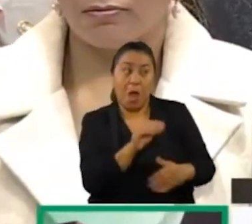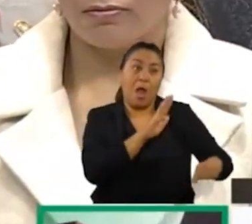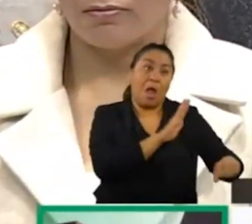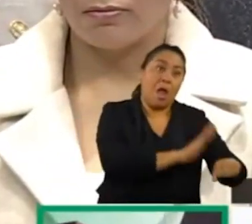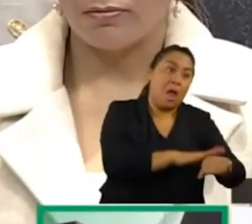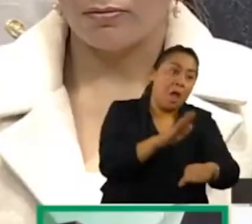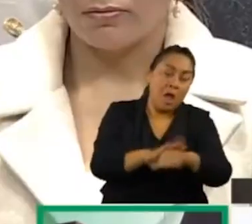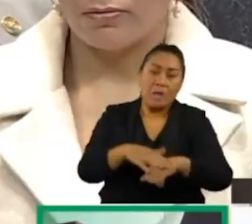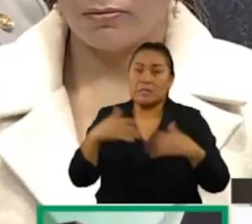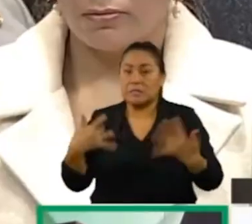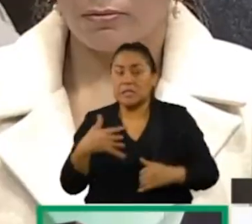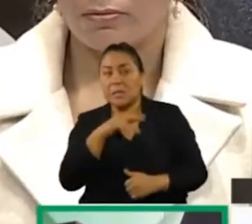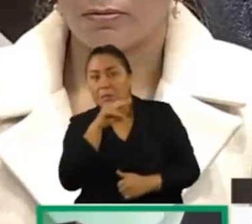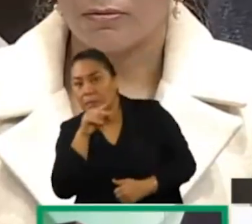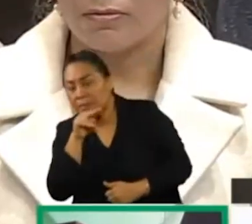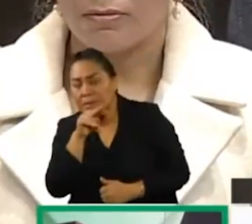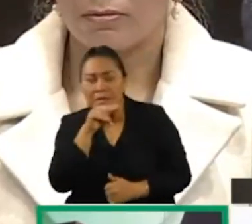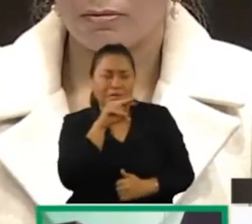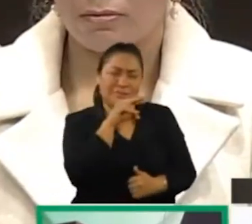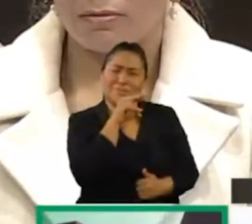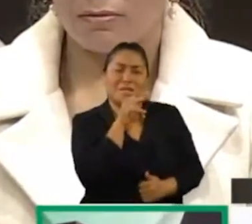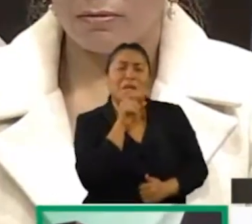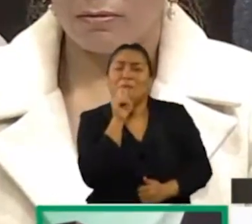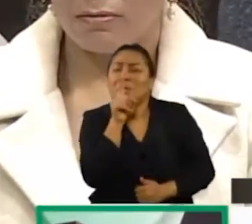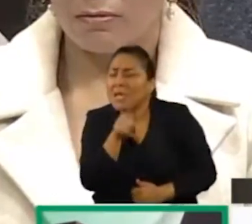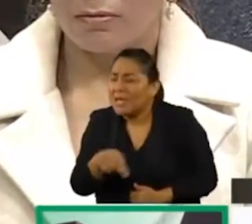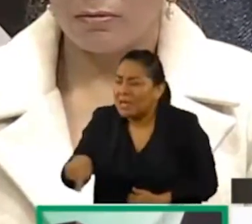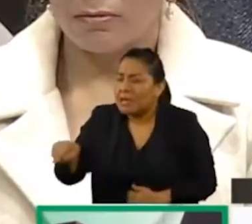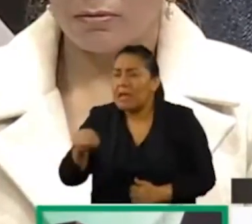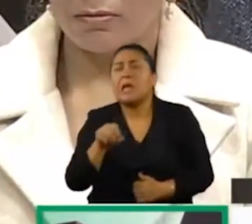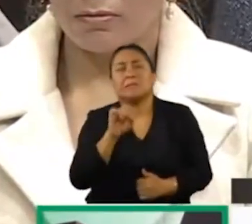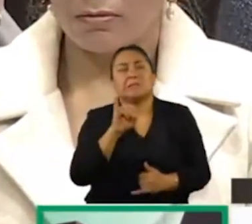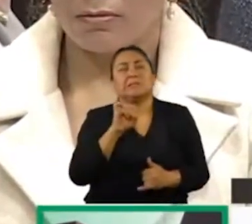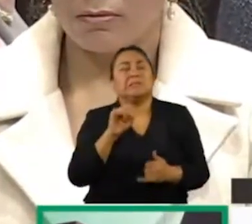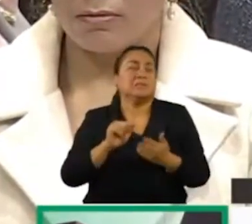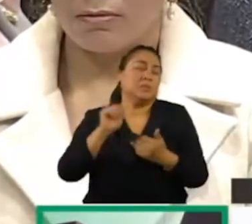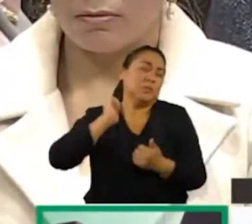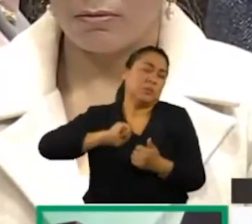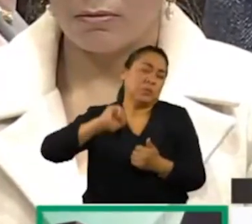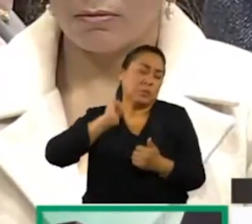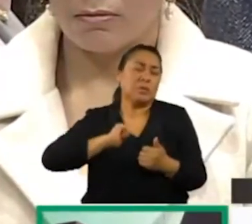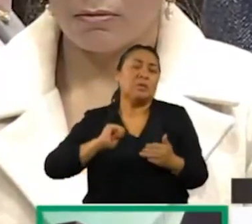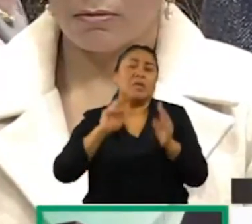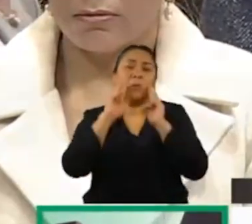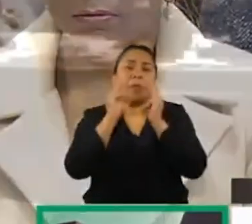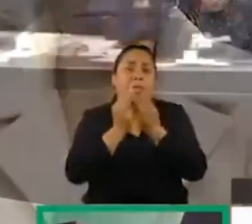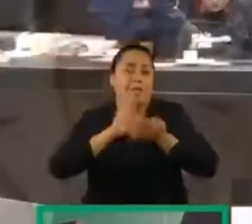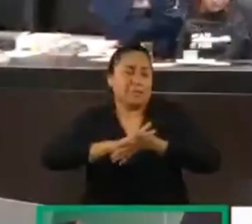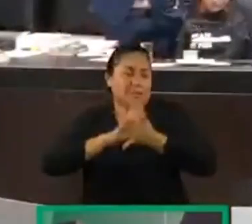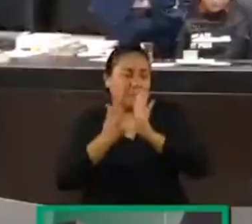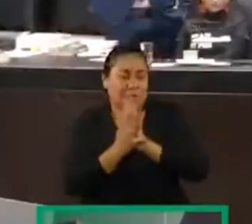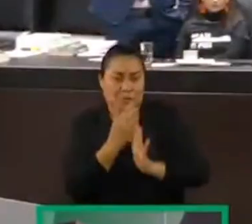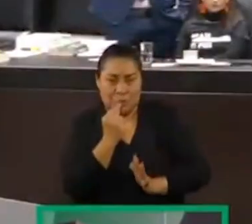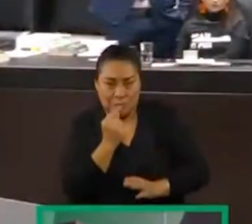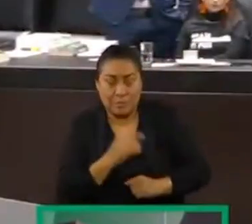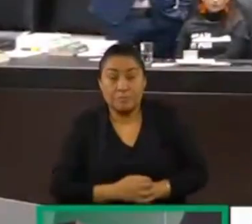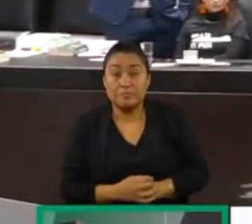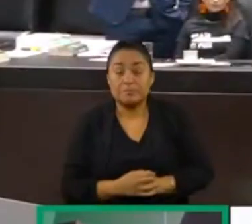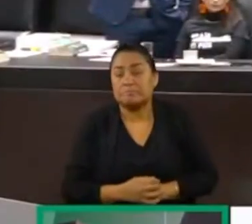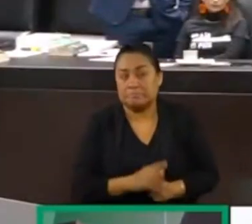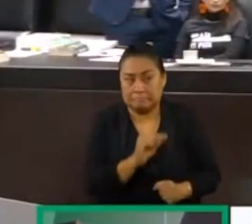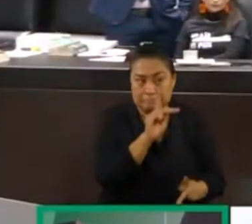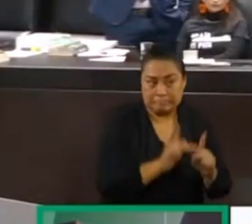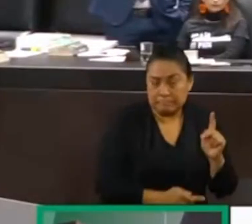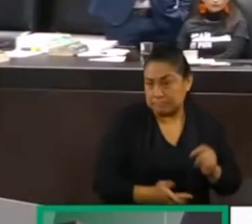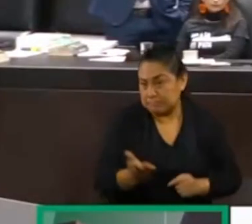alarmista son los mismos que permitieron el narcoestado. Permítame, el orador. Diputado Senyacen, ¿con qué